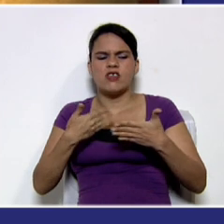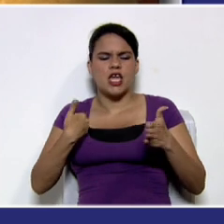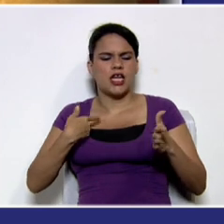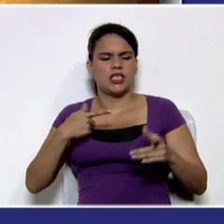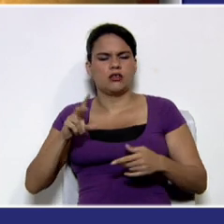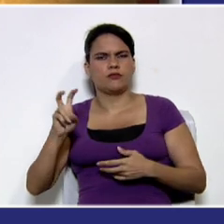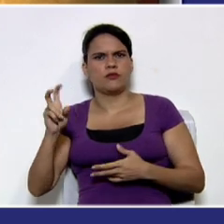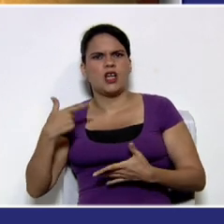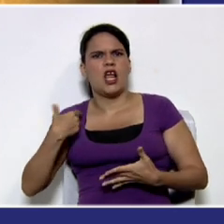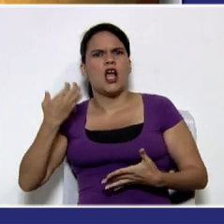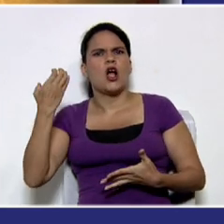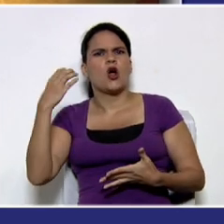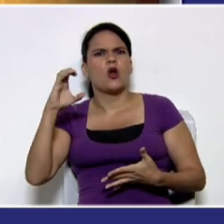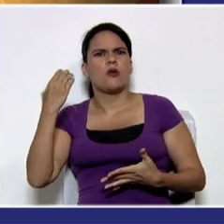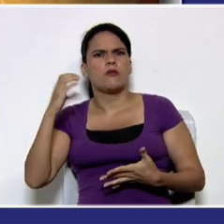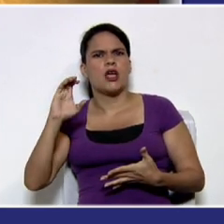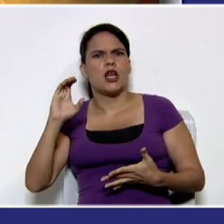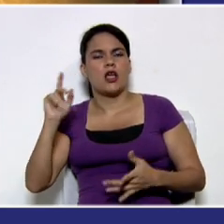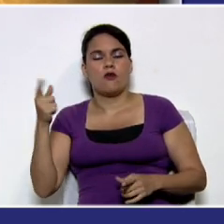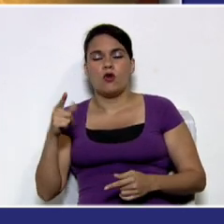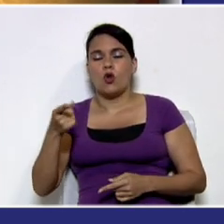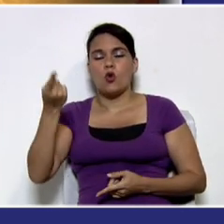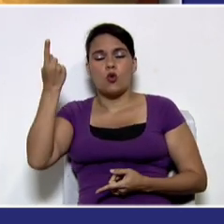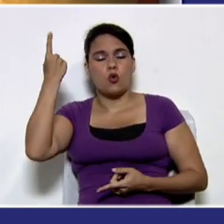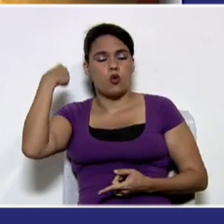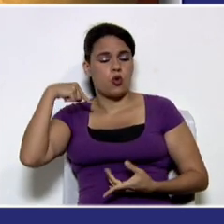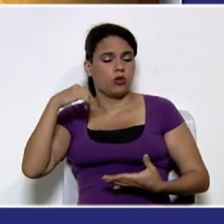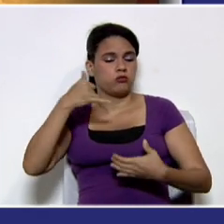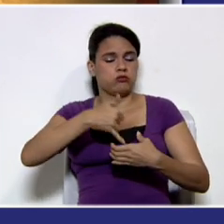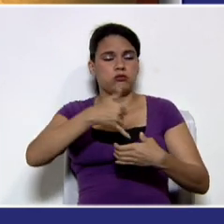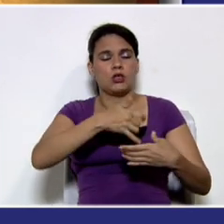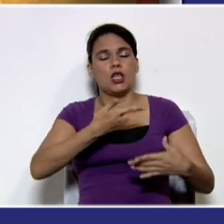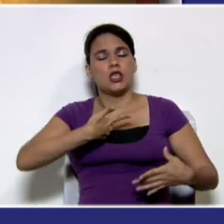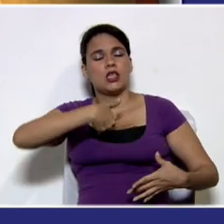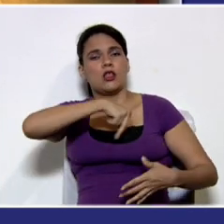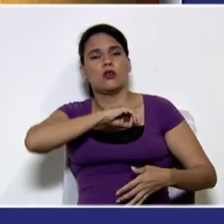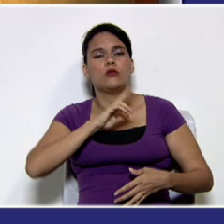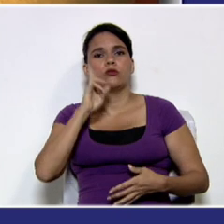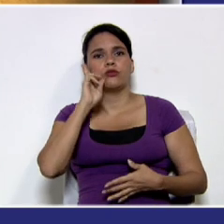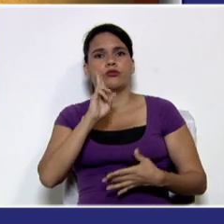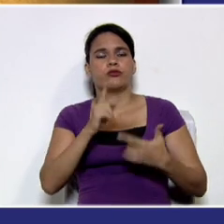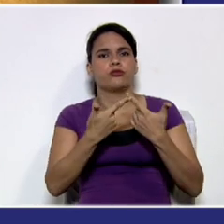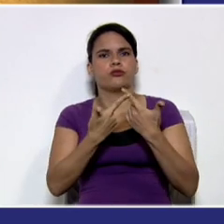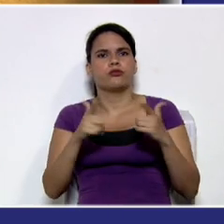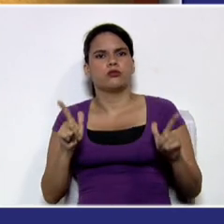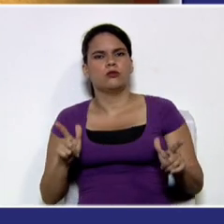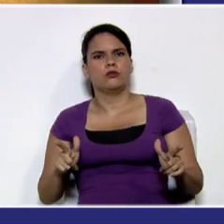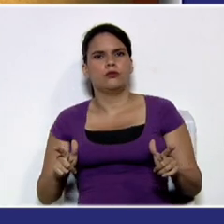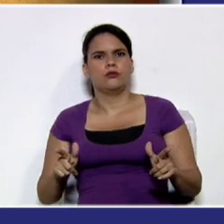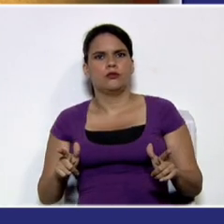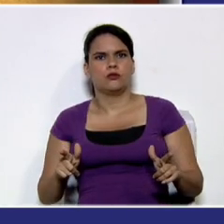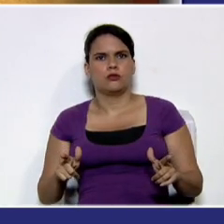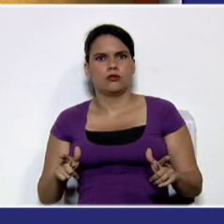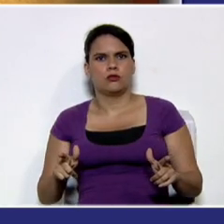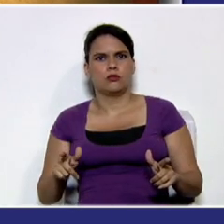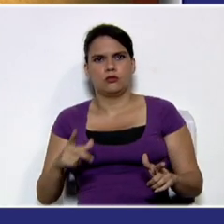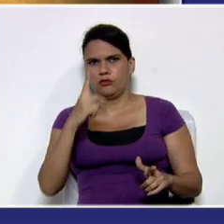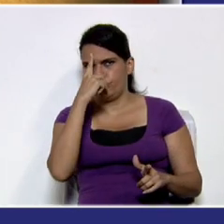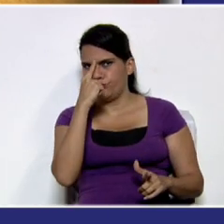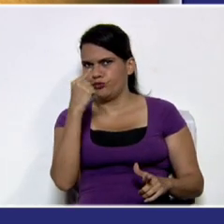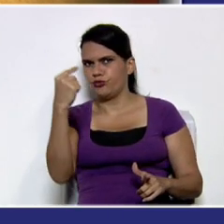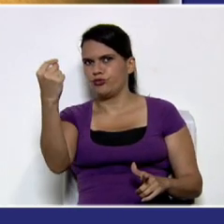Federación Colombiana, que fueron los últimos votos de nuestro libertador, el Gran Bolívar. Ezequiel